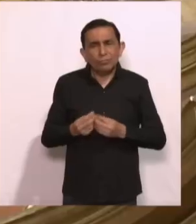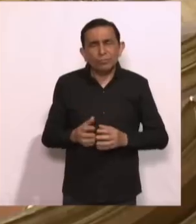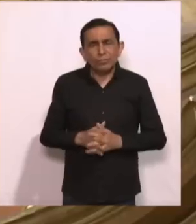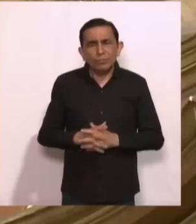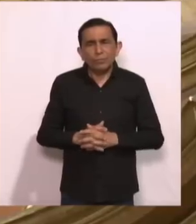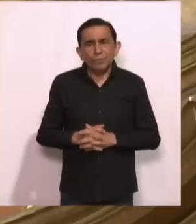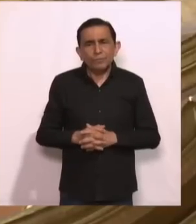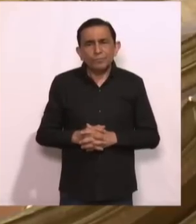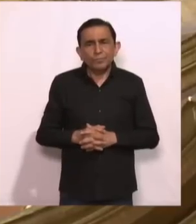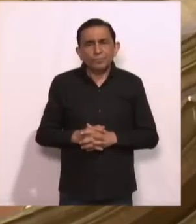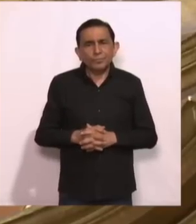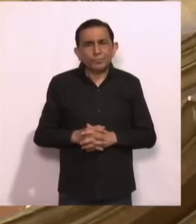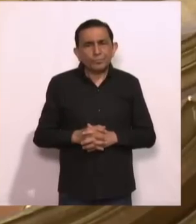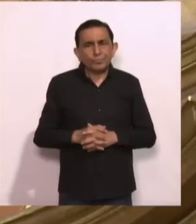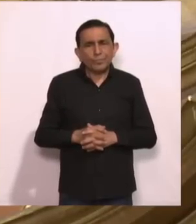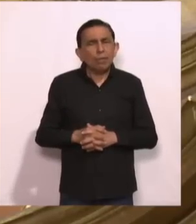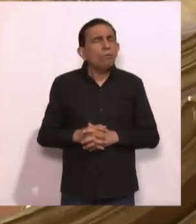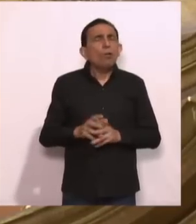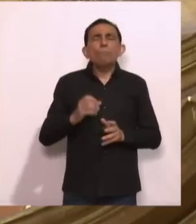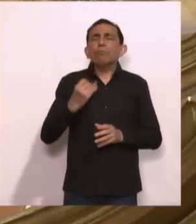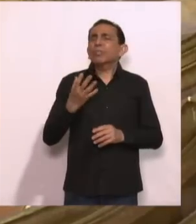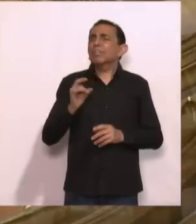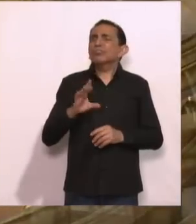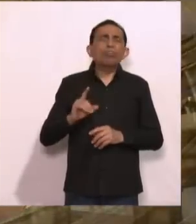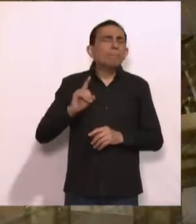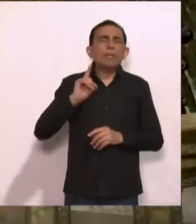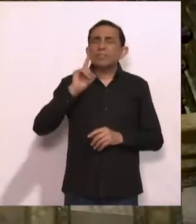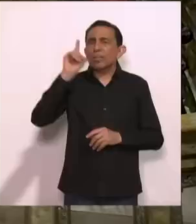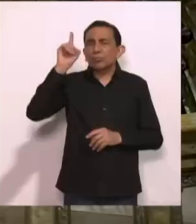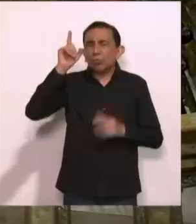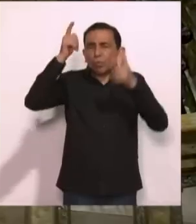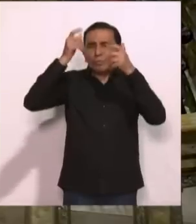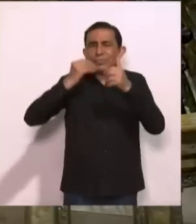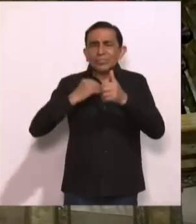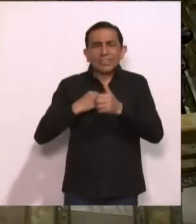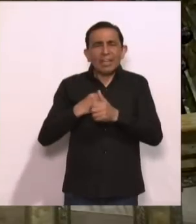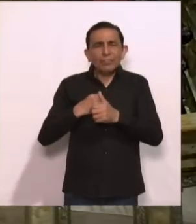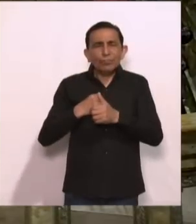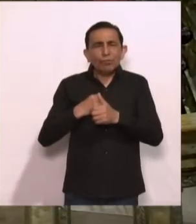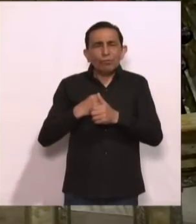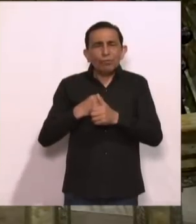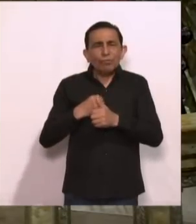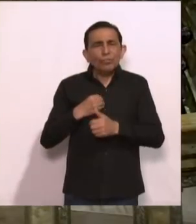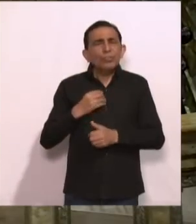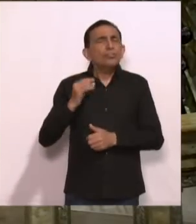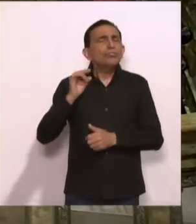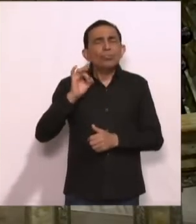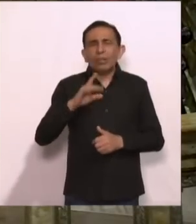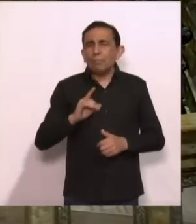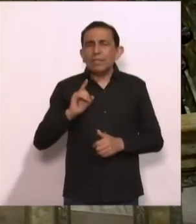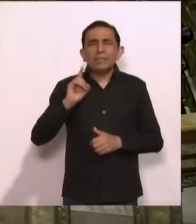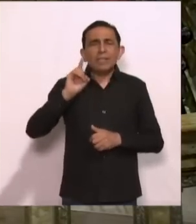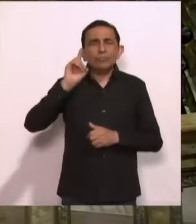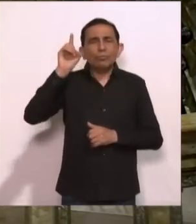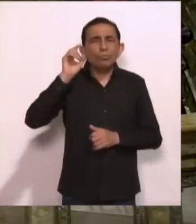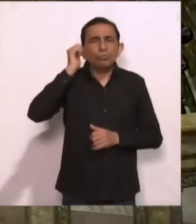nosotros, porque solo tú eres santo, solo